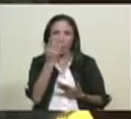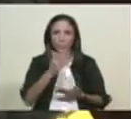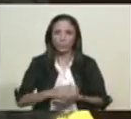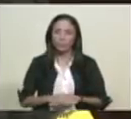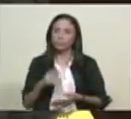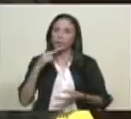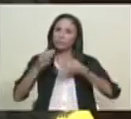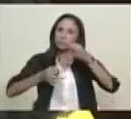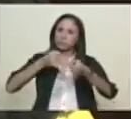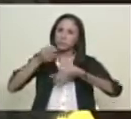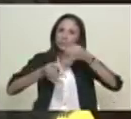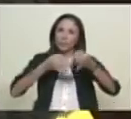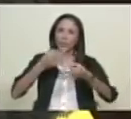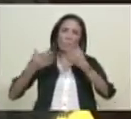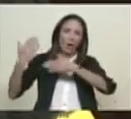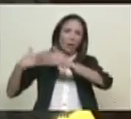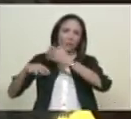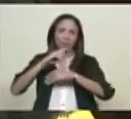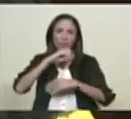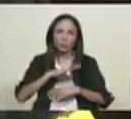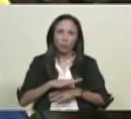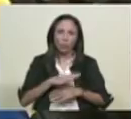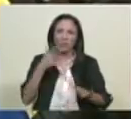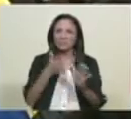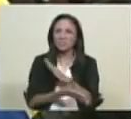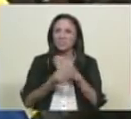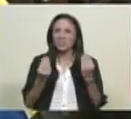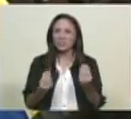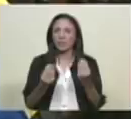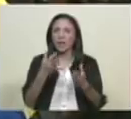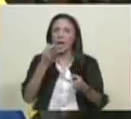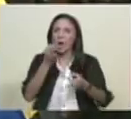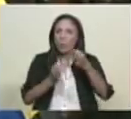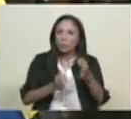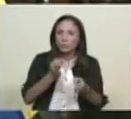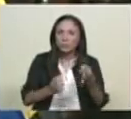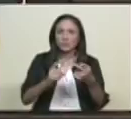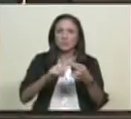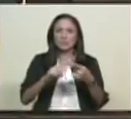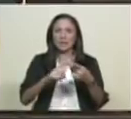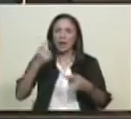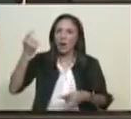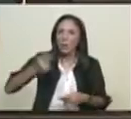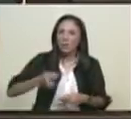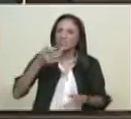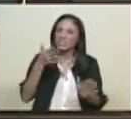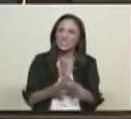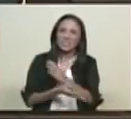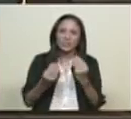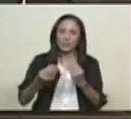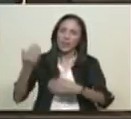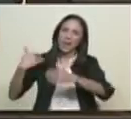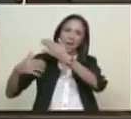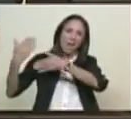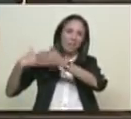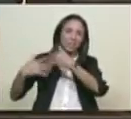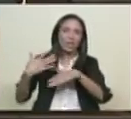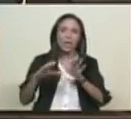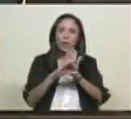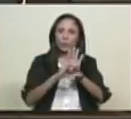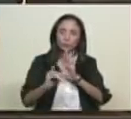los conceptos de justicia, las instituciones de justicia, antes del proceso constituyente